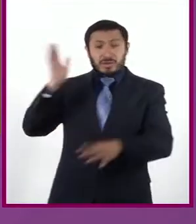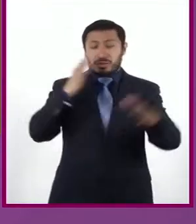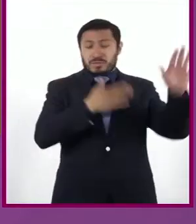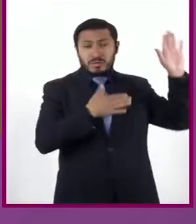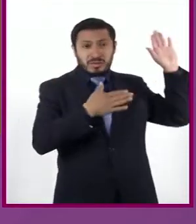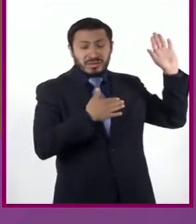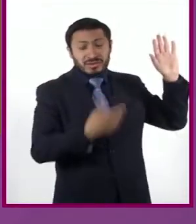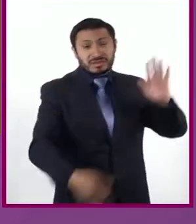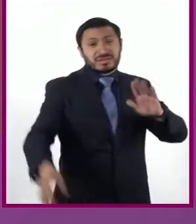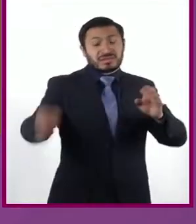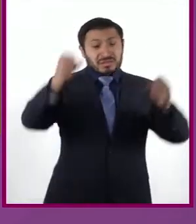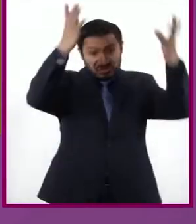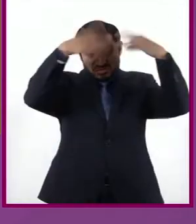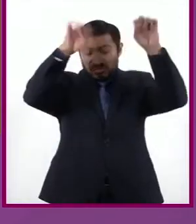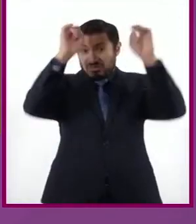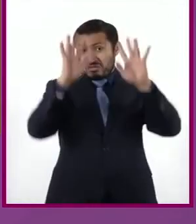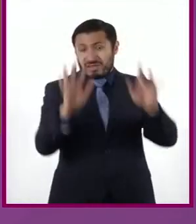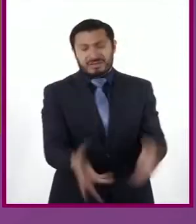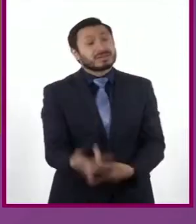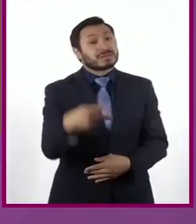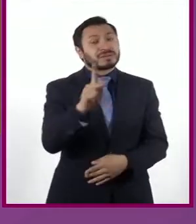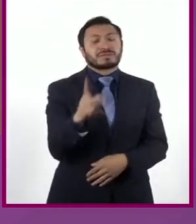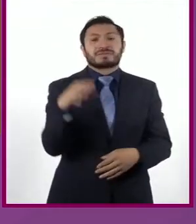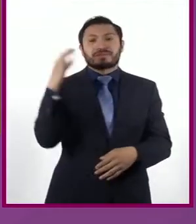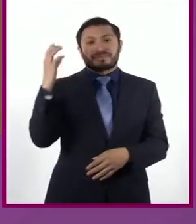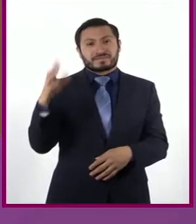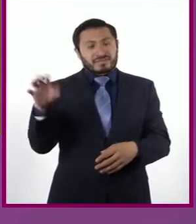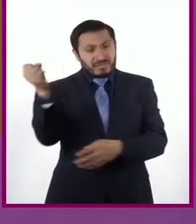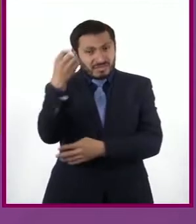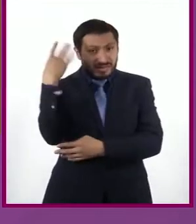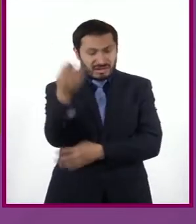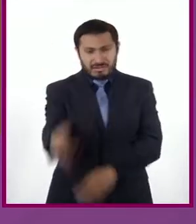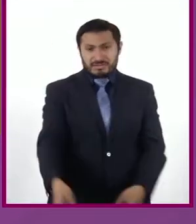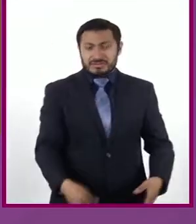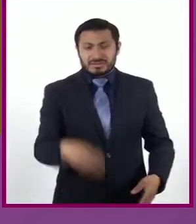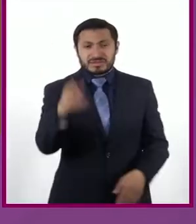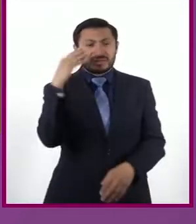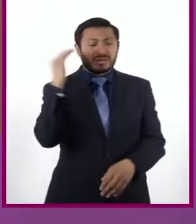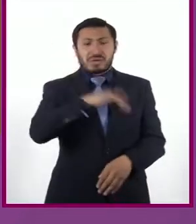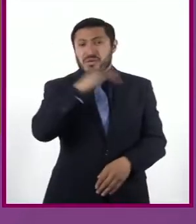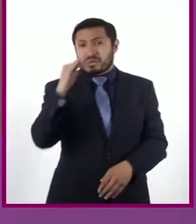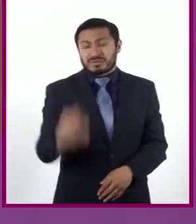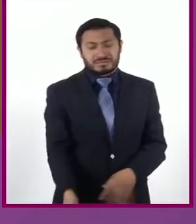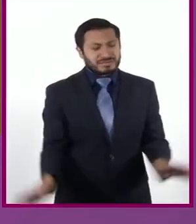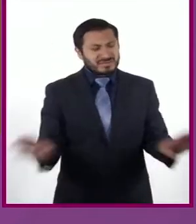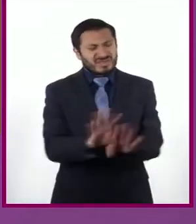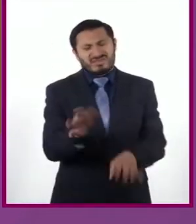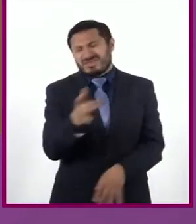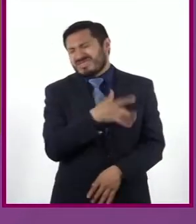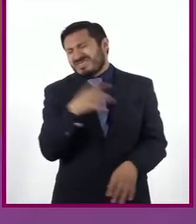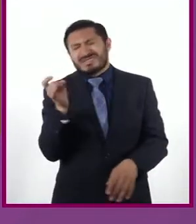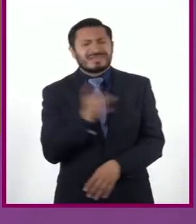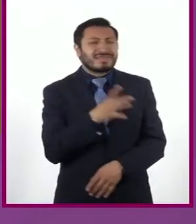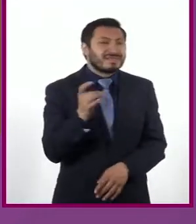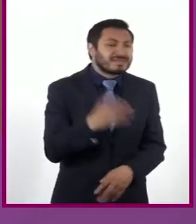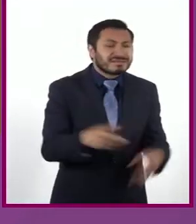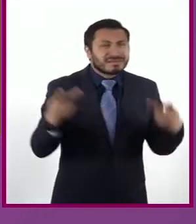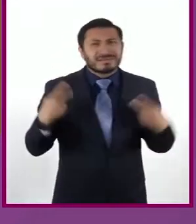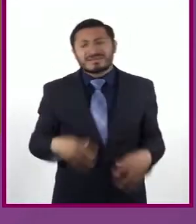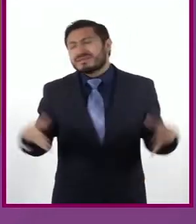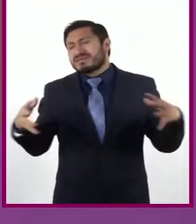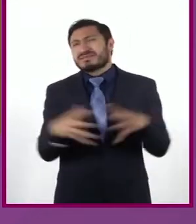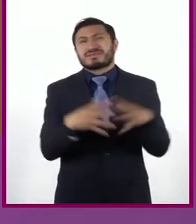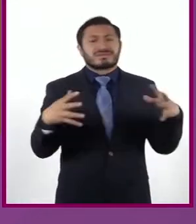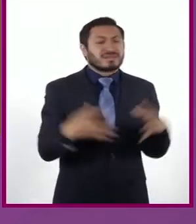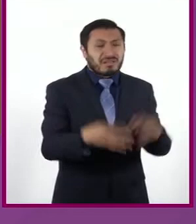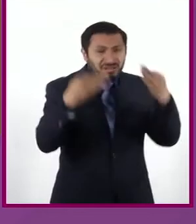milagrerías, mientras que en ceremonias de sacrificio, aún con el corazón tembloroso de los cautivos de guerra, despiadado